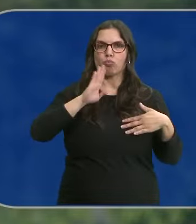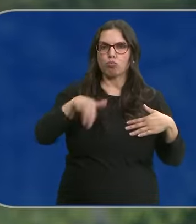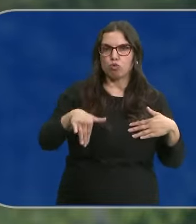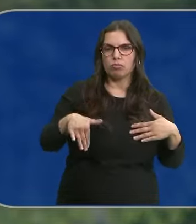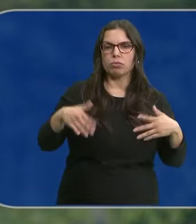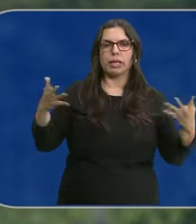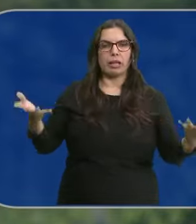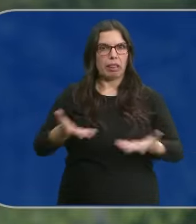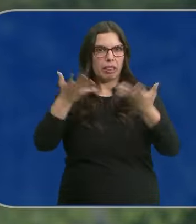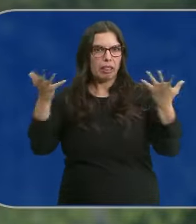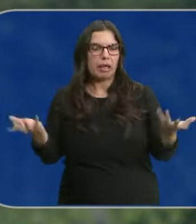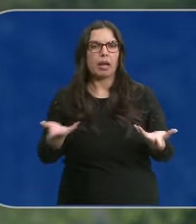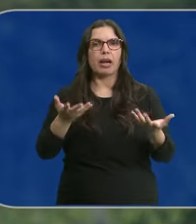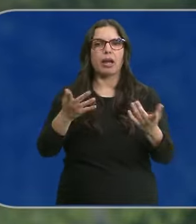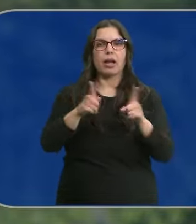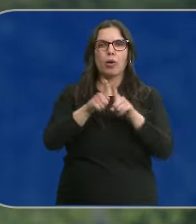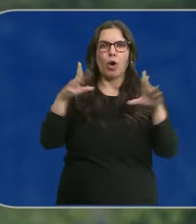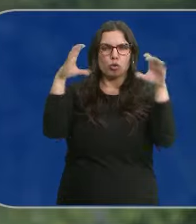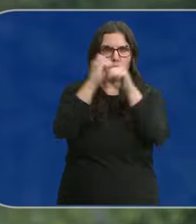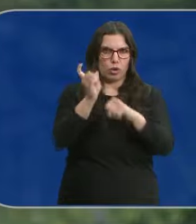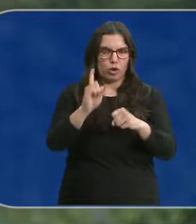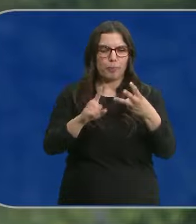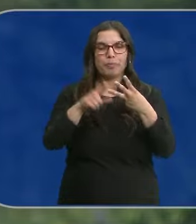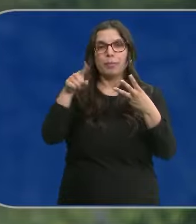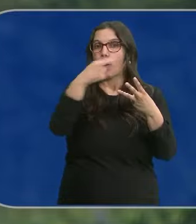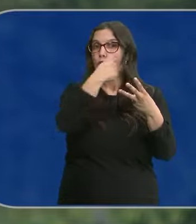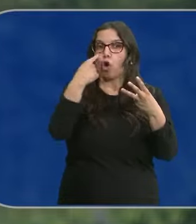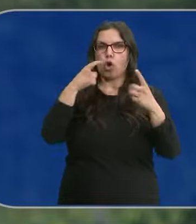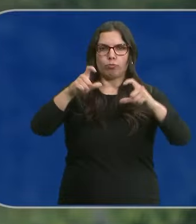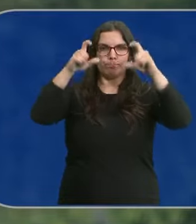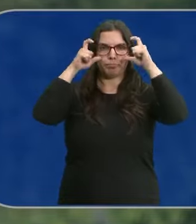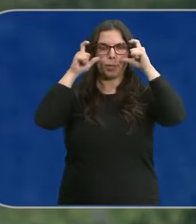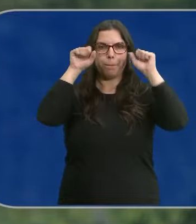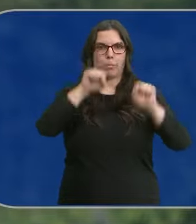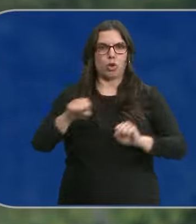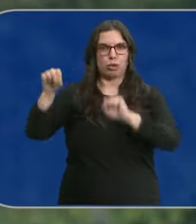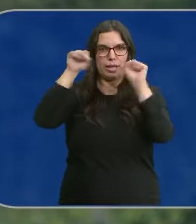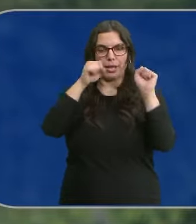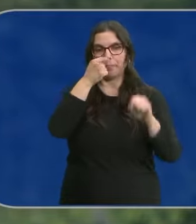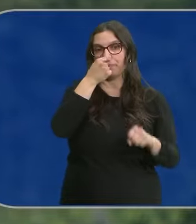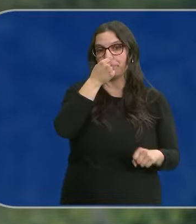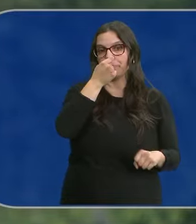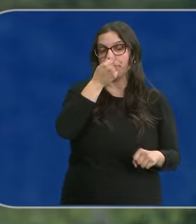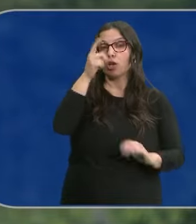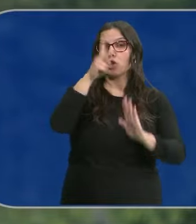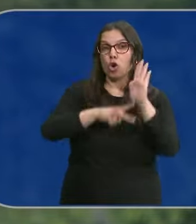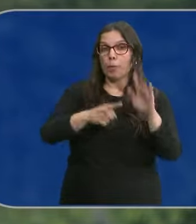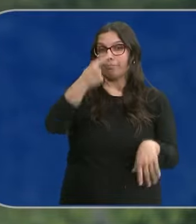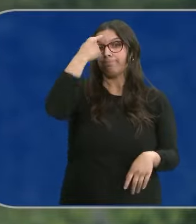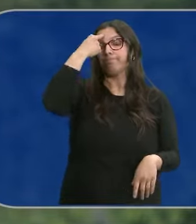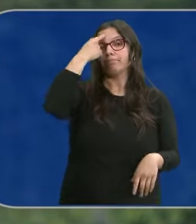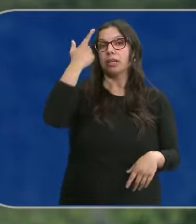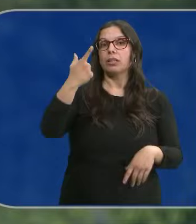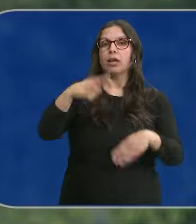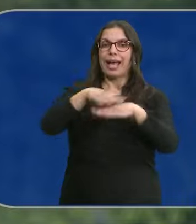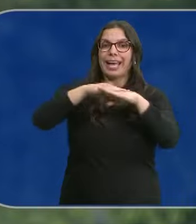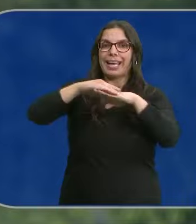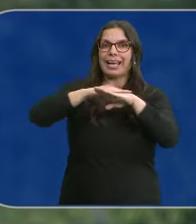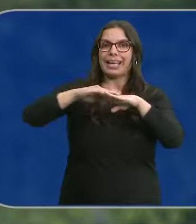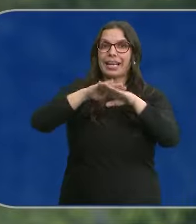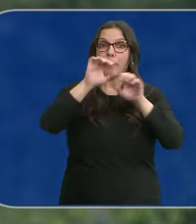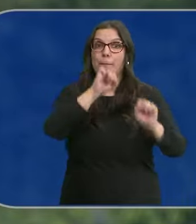una ropa ligera y que no sea oscura, y proteger nuestros ojos con gafas de sol. Y hay una norma que no debemos olvidar: usar cremas